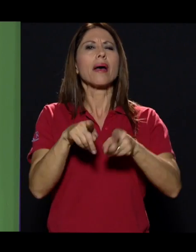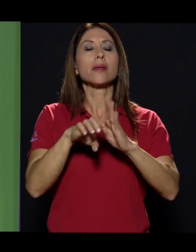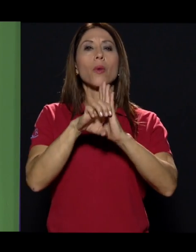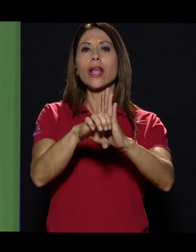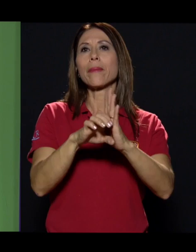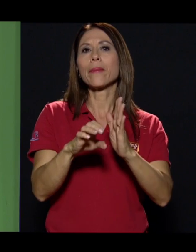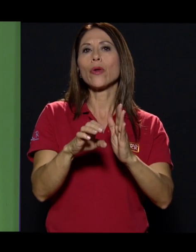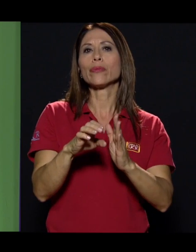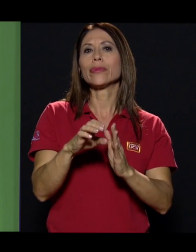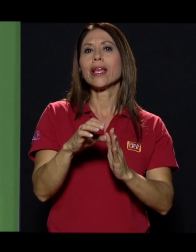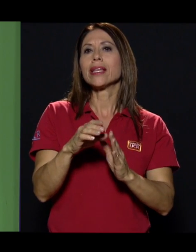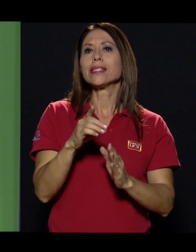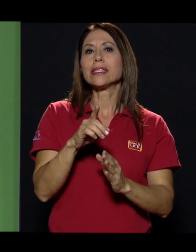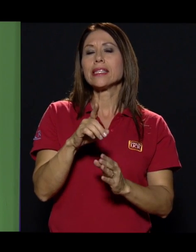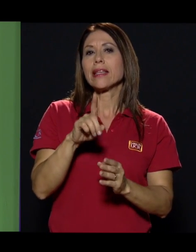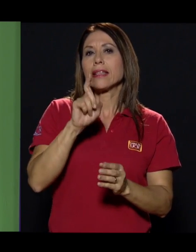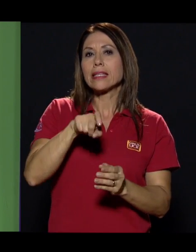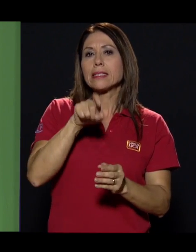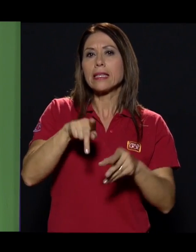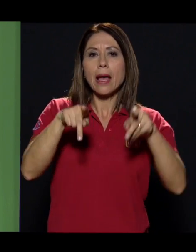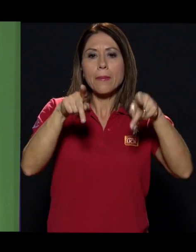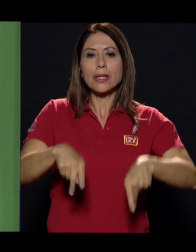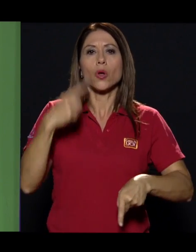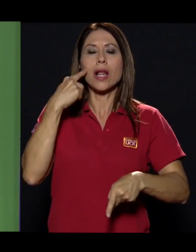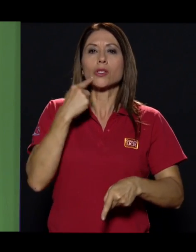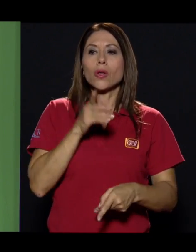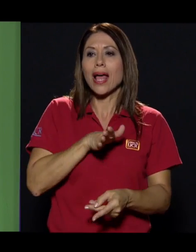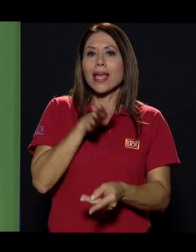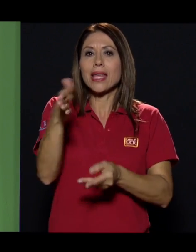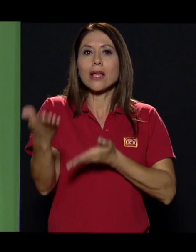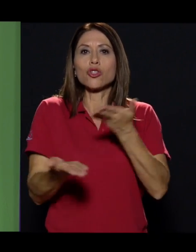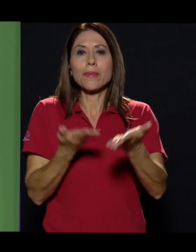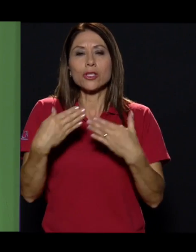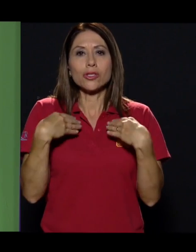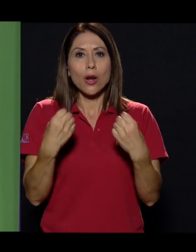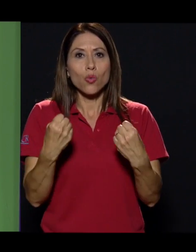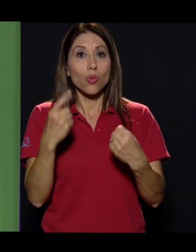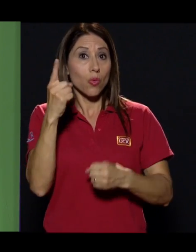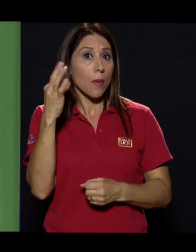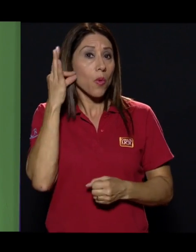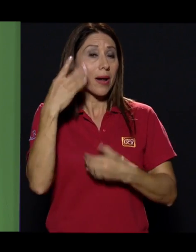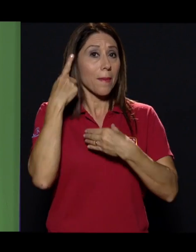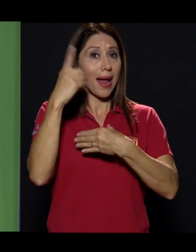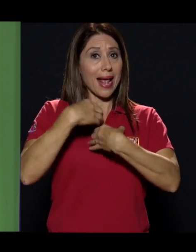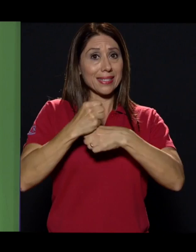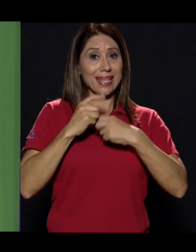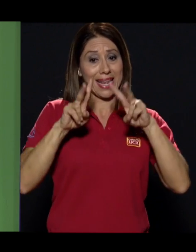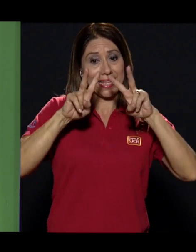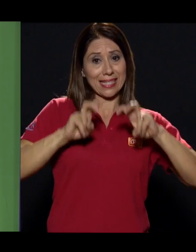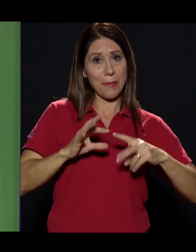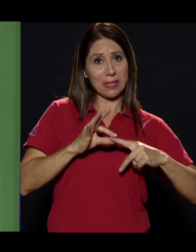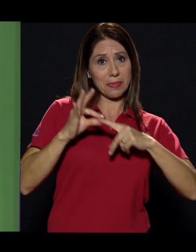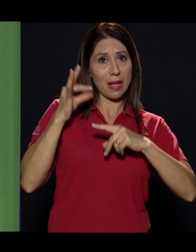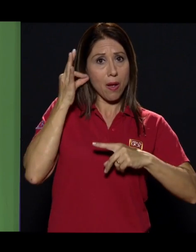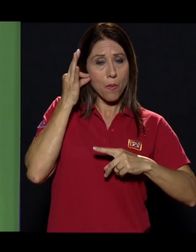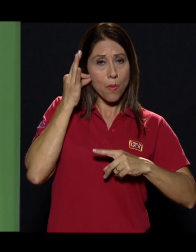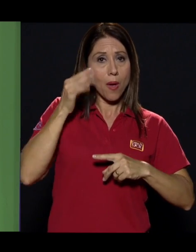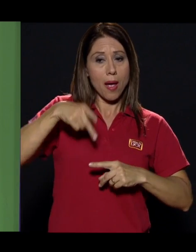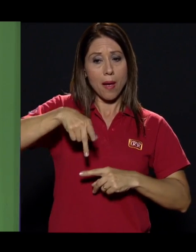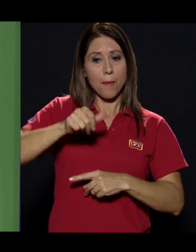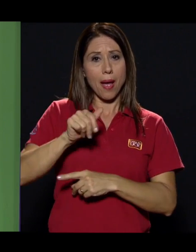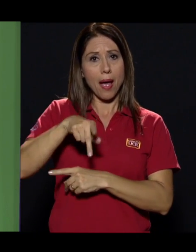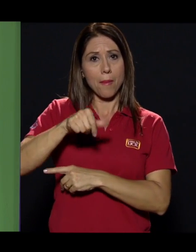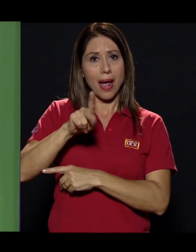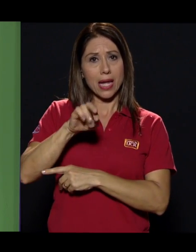si llega al servicio de salud una persona sorda para hacerse un Papá Nicolau y el médico o la